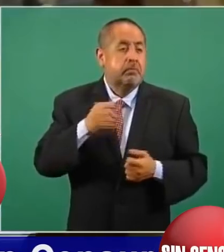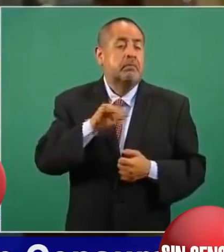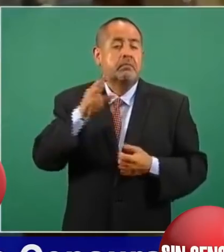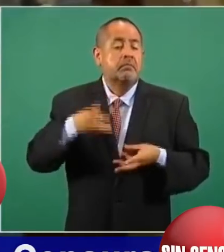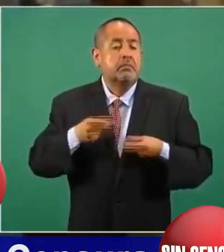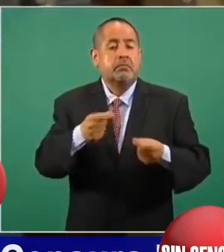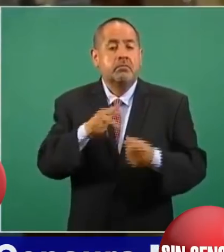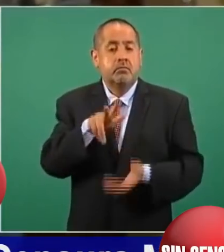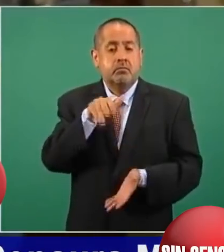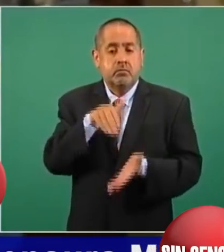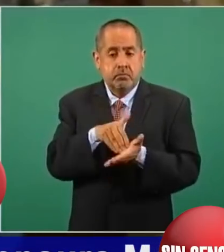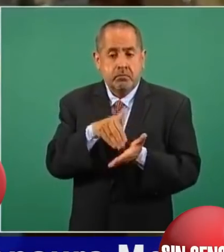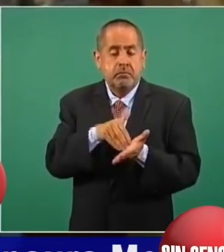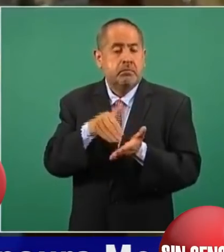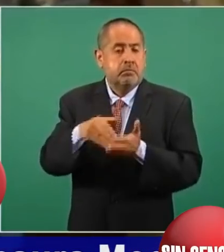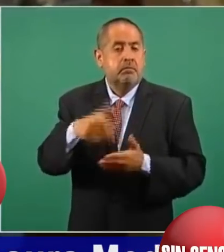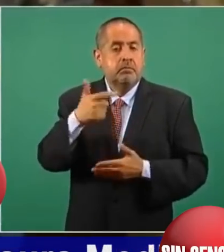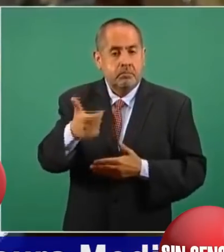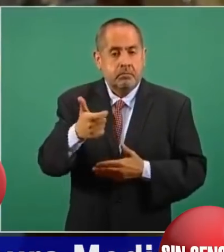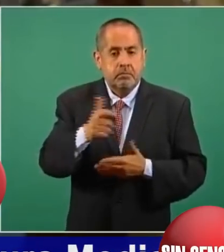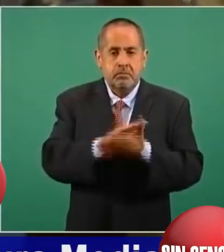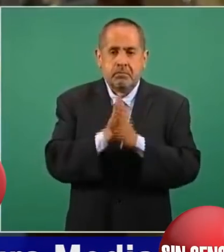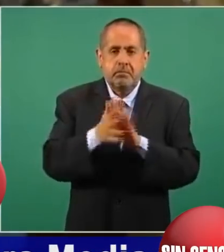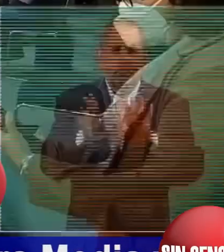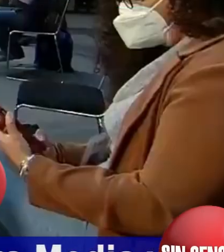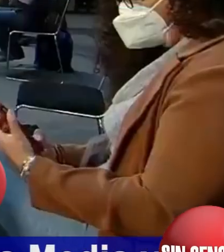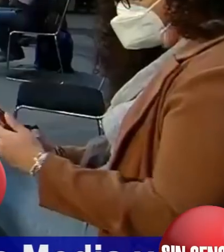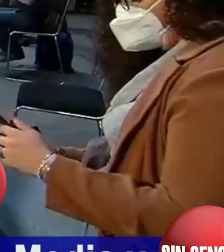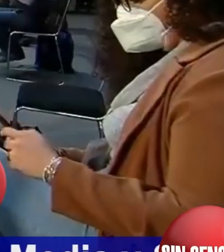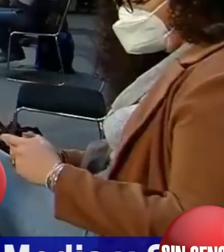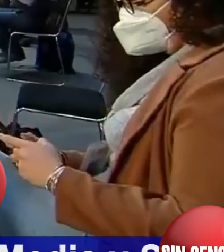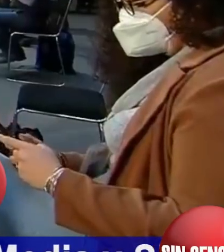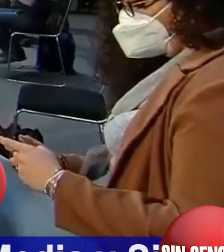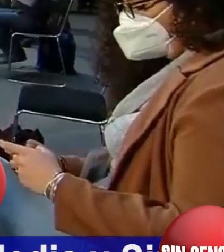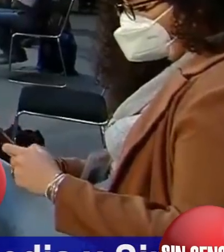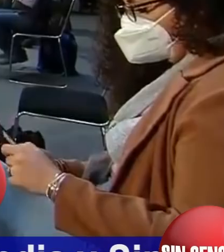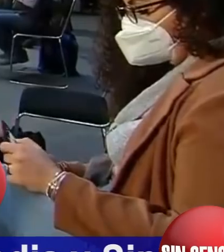costar 8,000 millones de pesos y se convirtieron en 28,000.